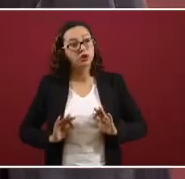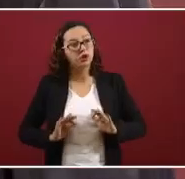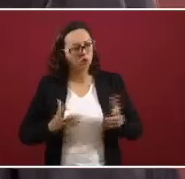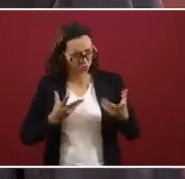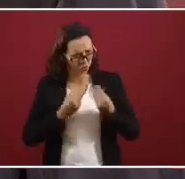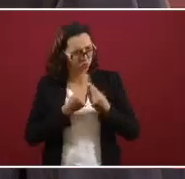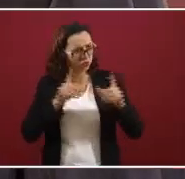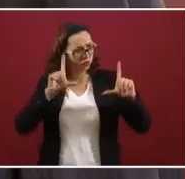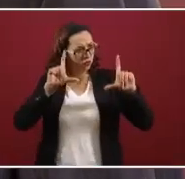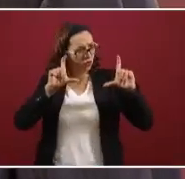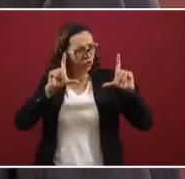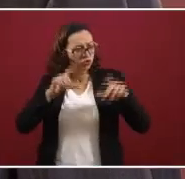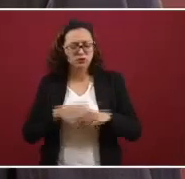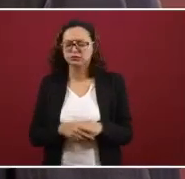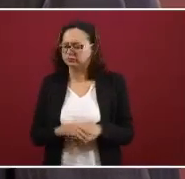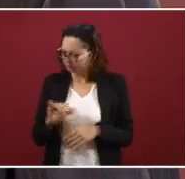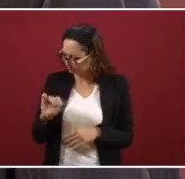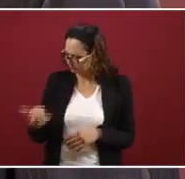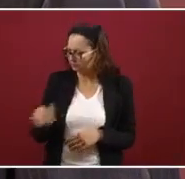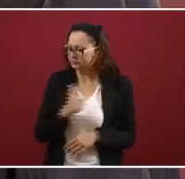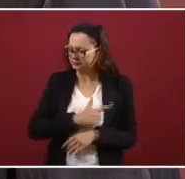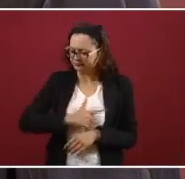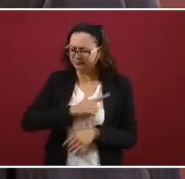conmigo? Sí.